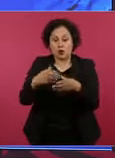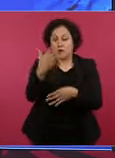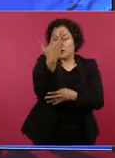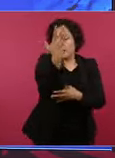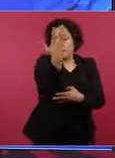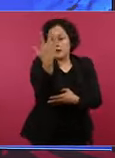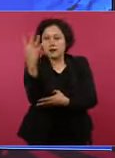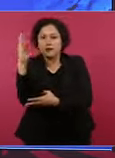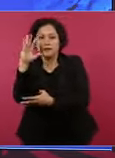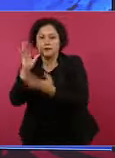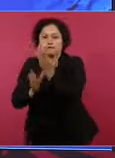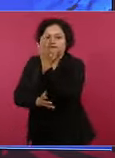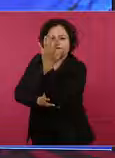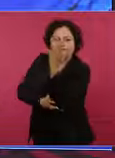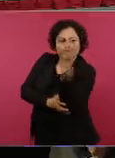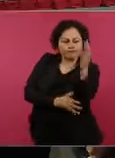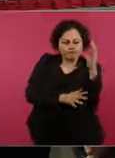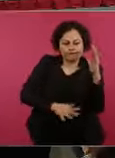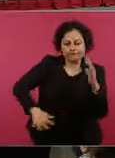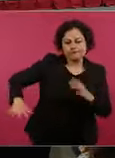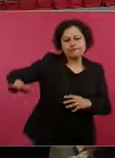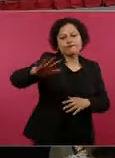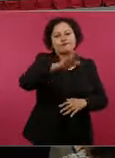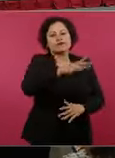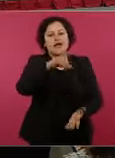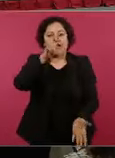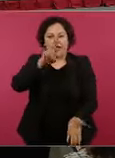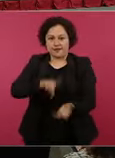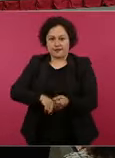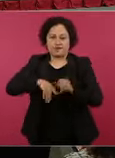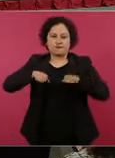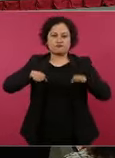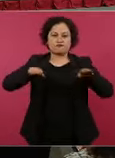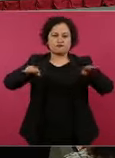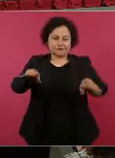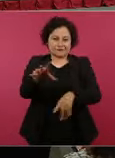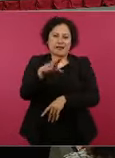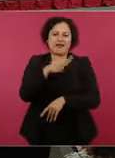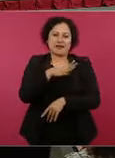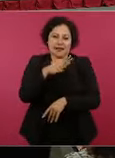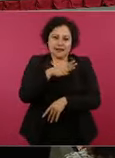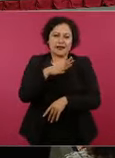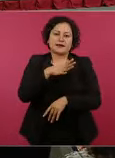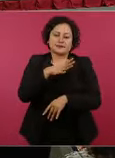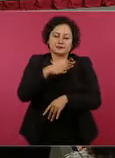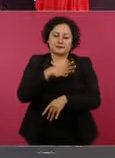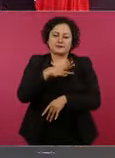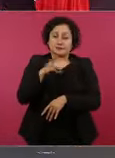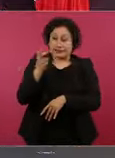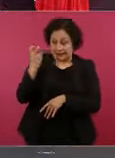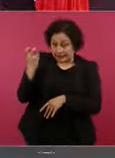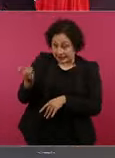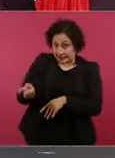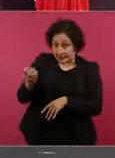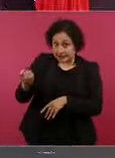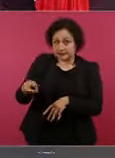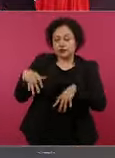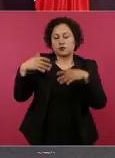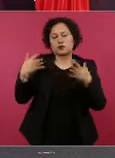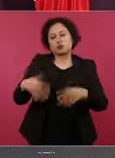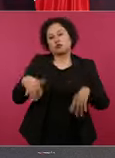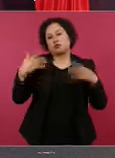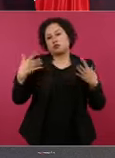Este lo terminamos con la colaboración, con el apoyo de los